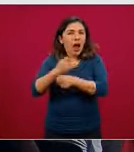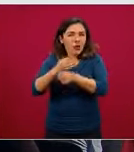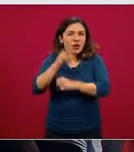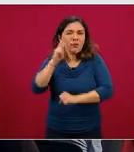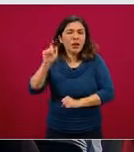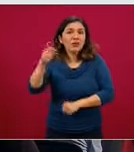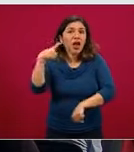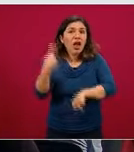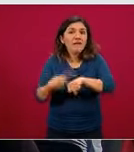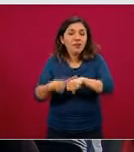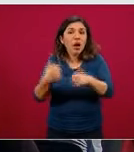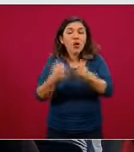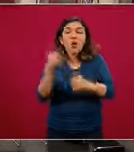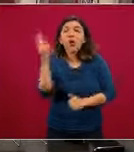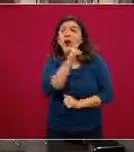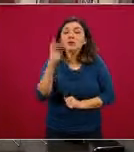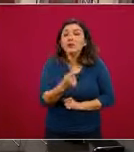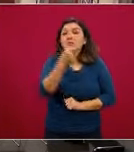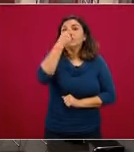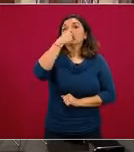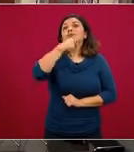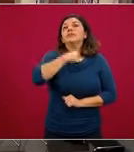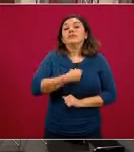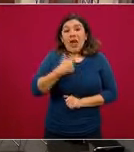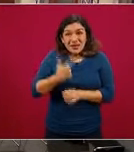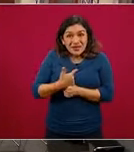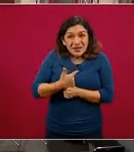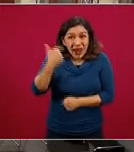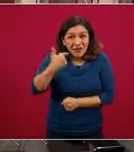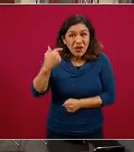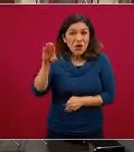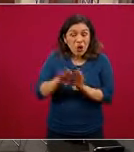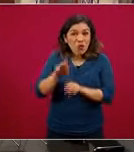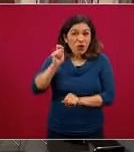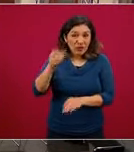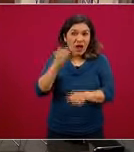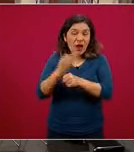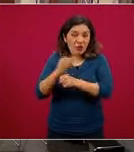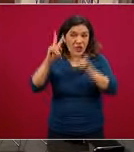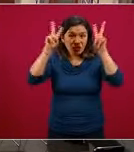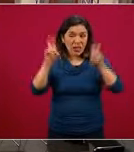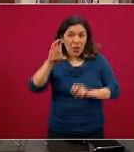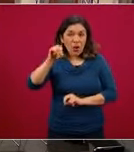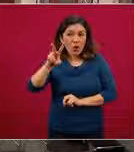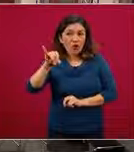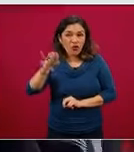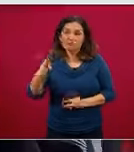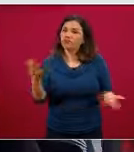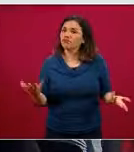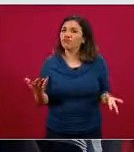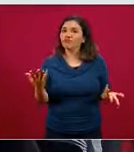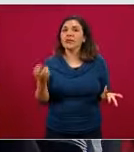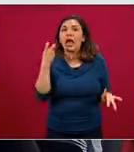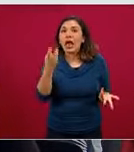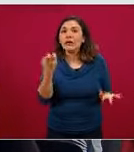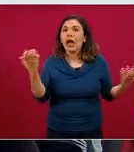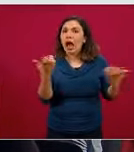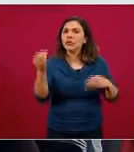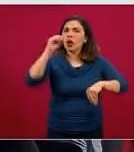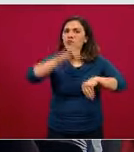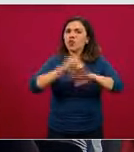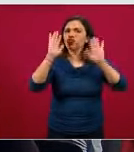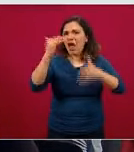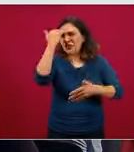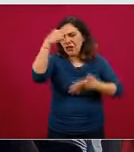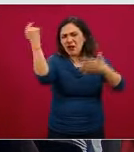enfermedad respiratoria aguda, grave, como la de COVID. Por lo tanto, se ha creado